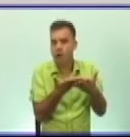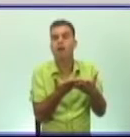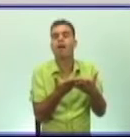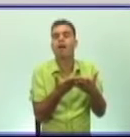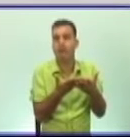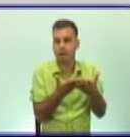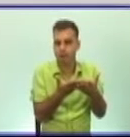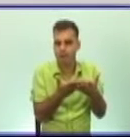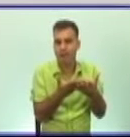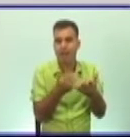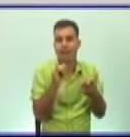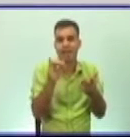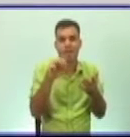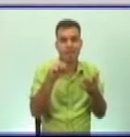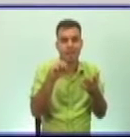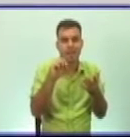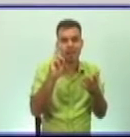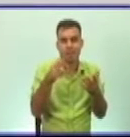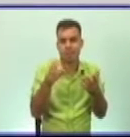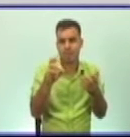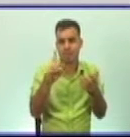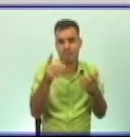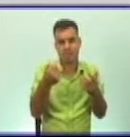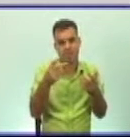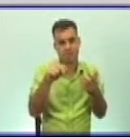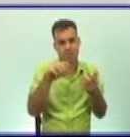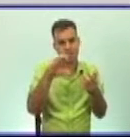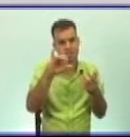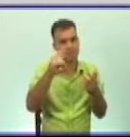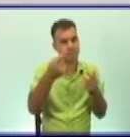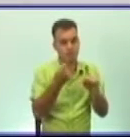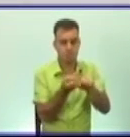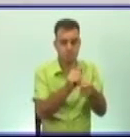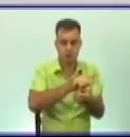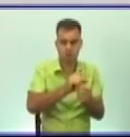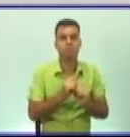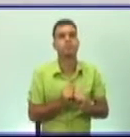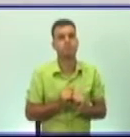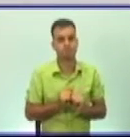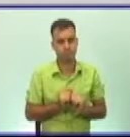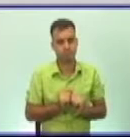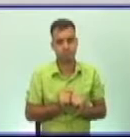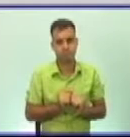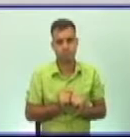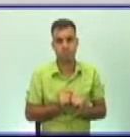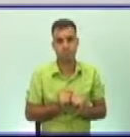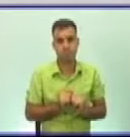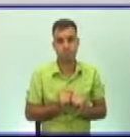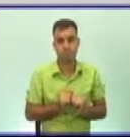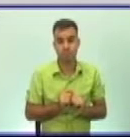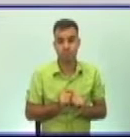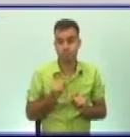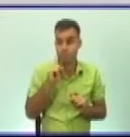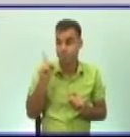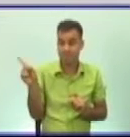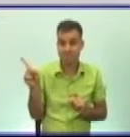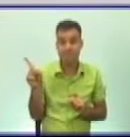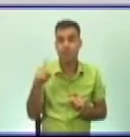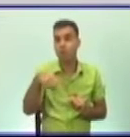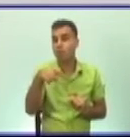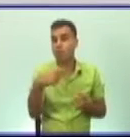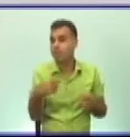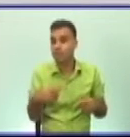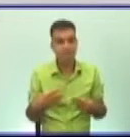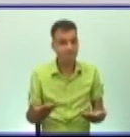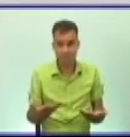la impedancia para la misma tensión, por supuesto. Siempre recuerden que estas relaciones de proporcionalidad deben manejarla